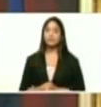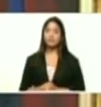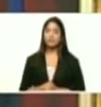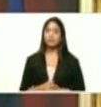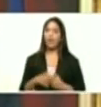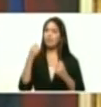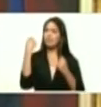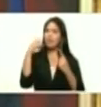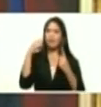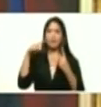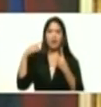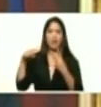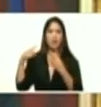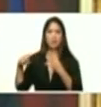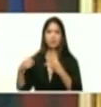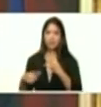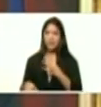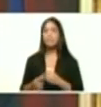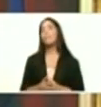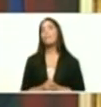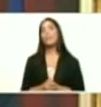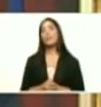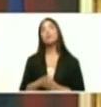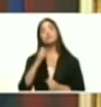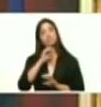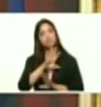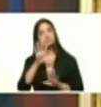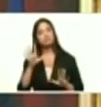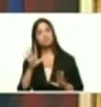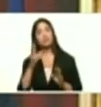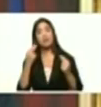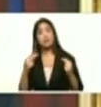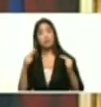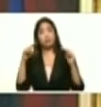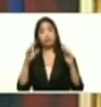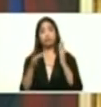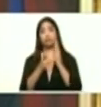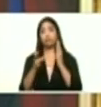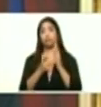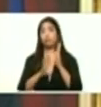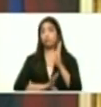de diversas áreas, eso sí, déjenme decirlo, de primer nivel tecnológico,